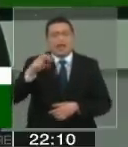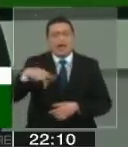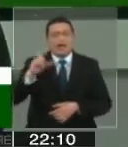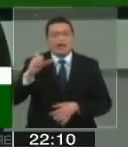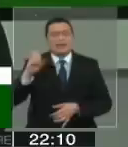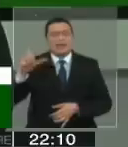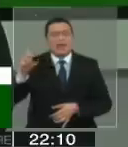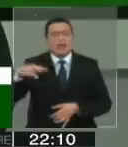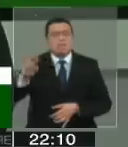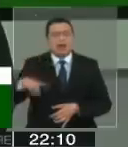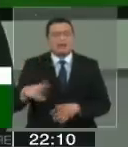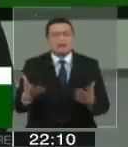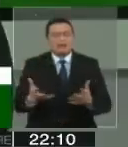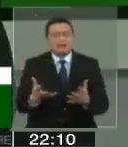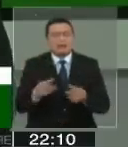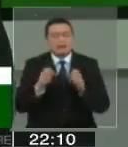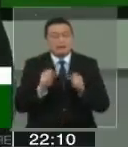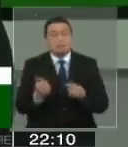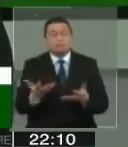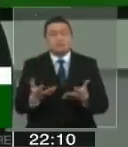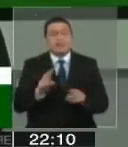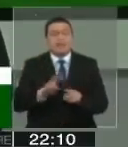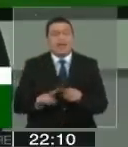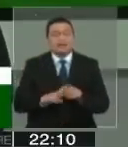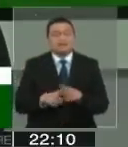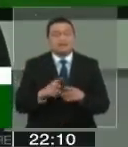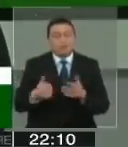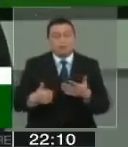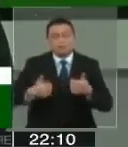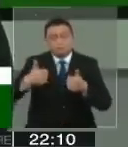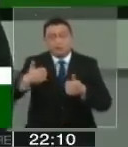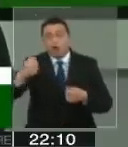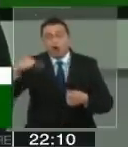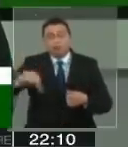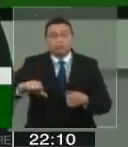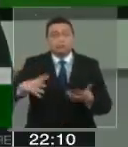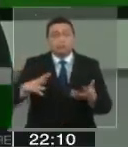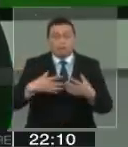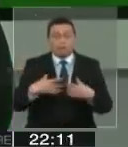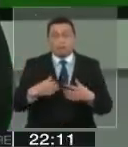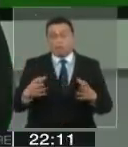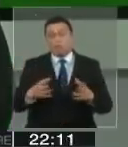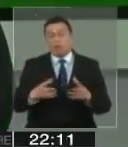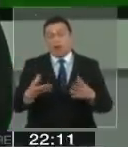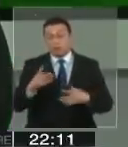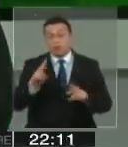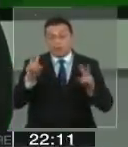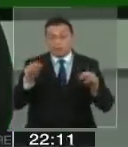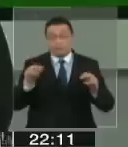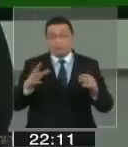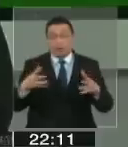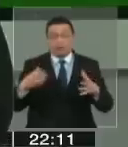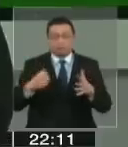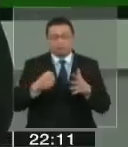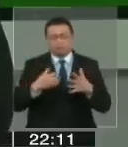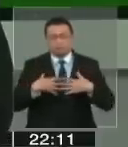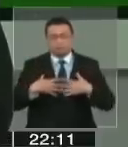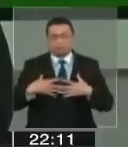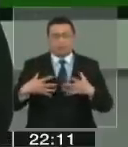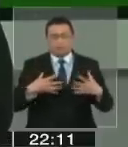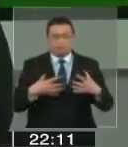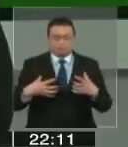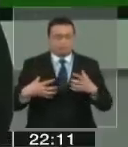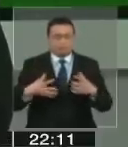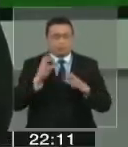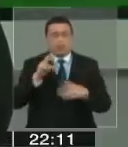expectativa tienen? ¿Qué podemos hacer? ¿Se recupera, no se recupera? Bueno, fue fuerte. Fue un tema también, como dice Lorena,